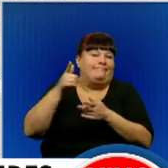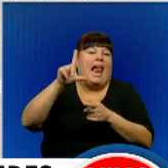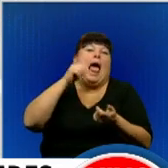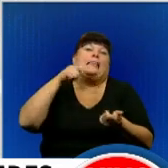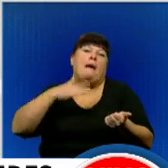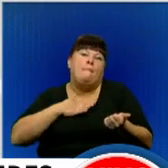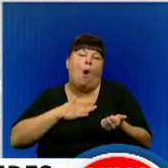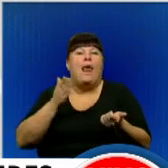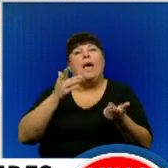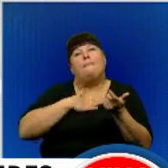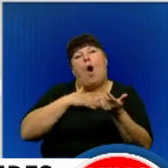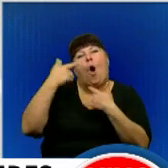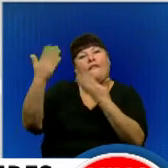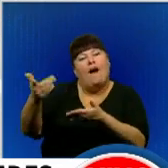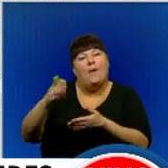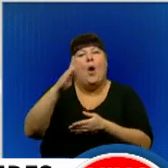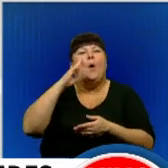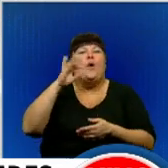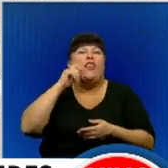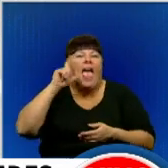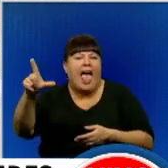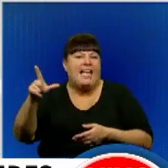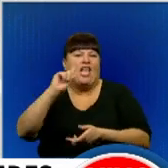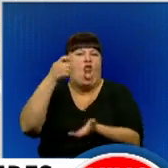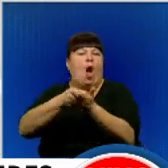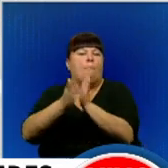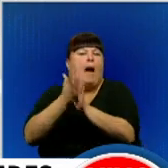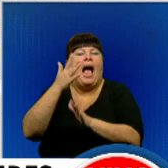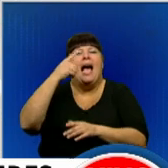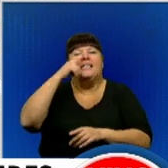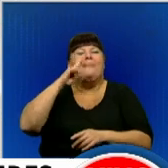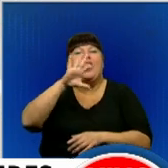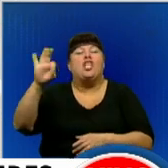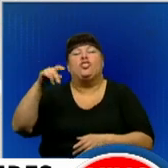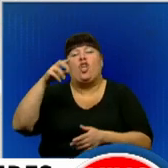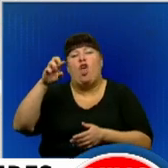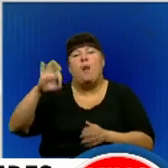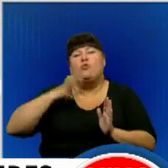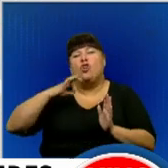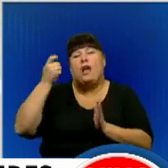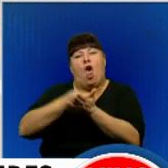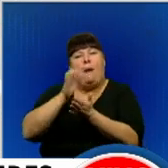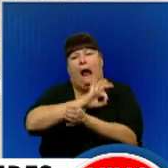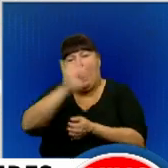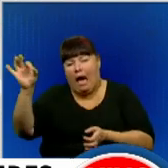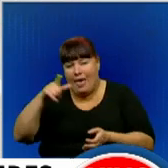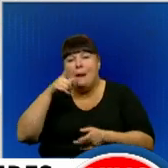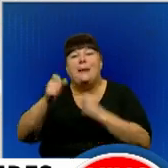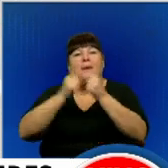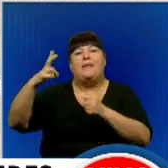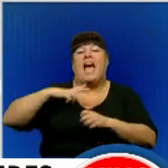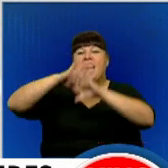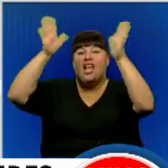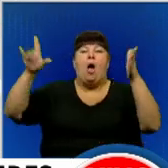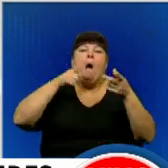pobre la vas el biodiesel que fue eximido con 7.500 millones de horas durante todo estos años parecería que las multinacionales